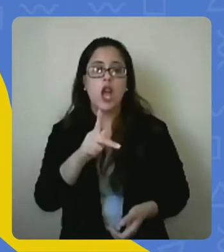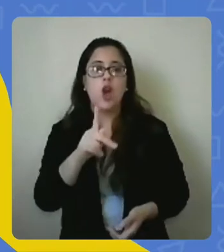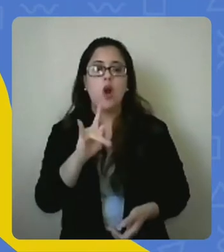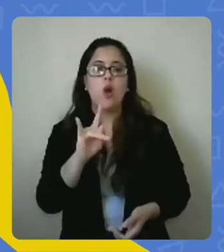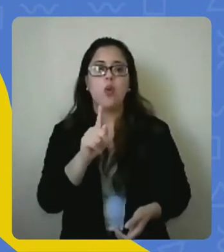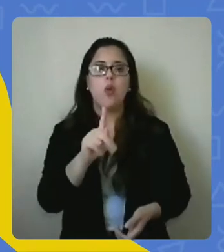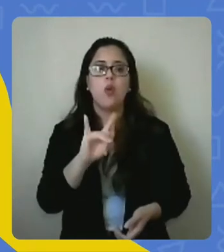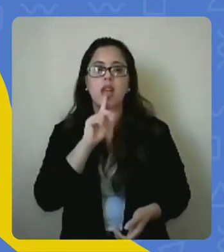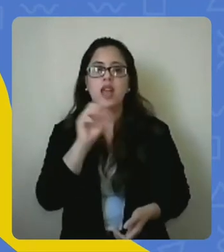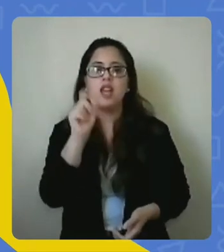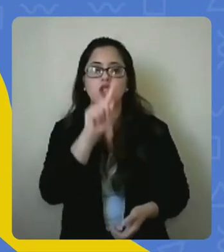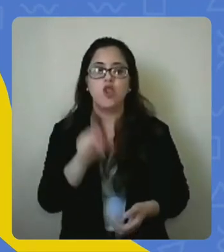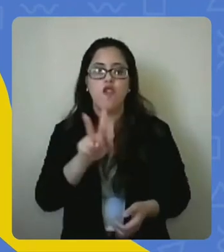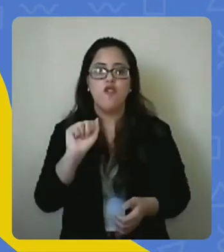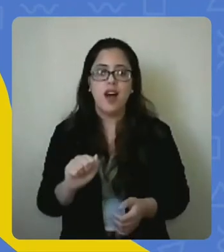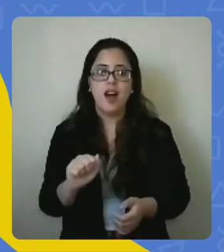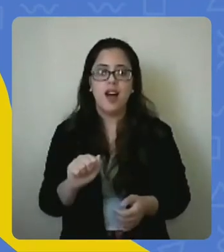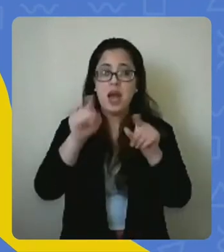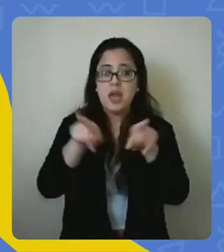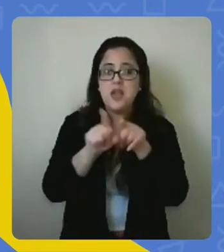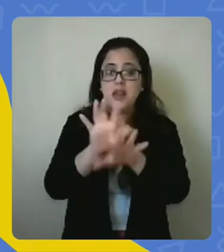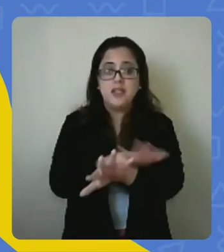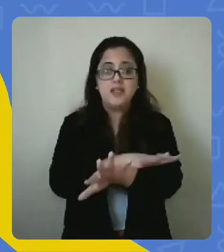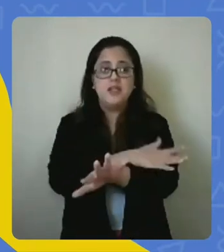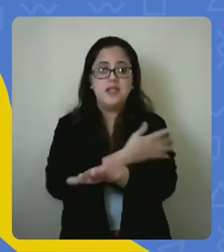1, 2, 3, 1, 2, 3, 1, 2, 3. Saben cómo las emociones se despliegan.